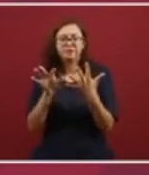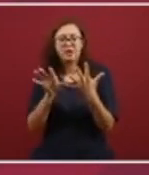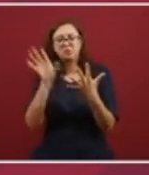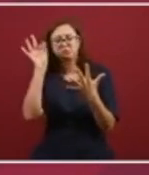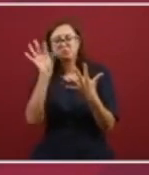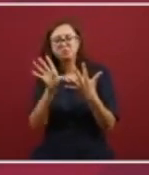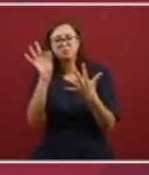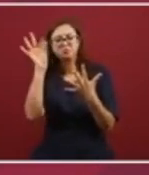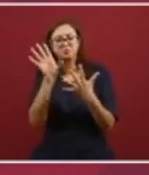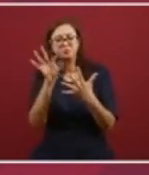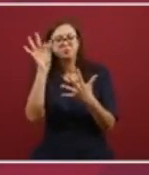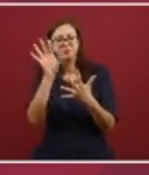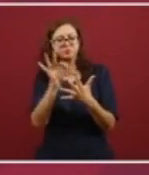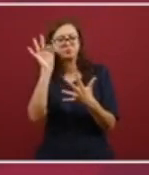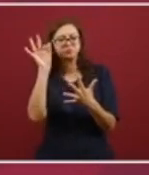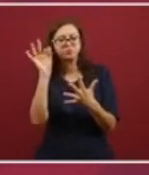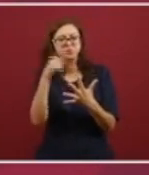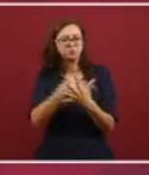posibilidades,